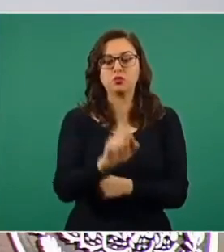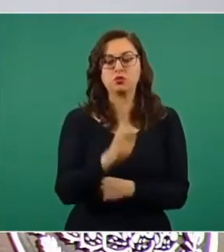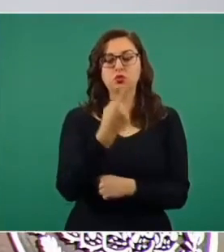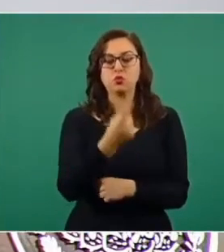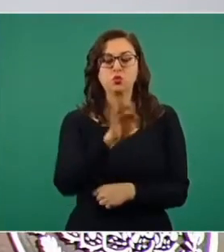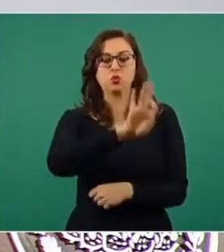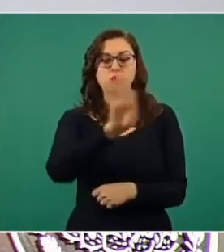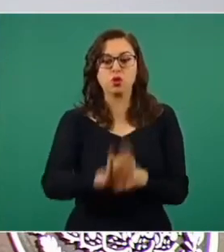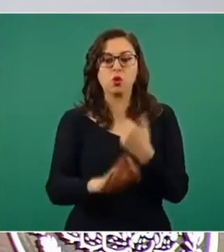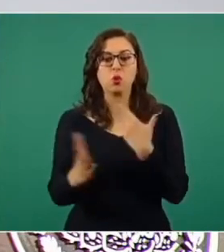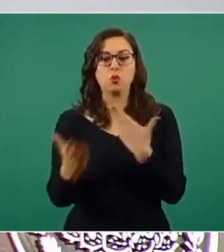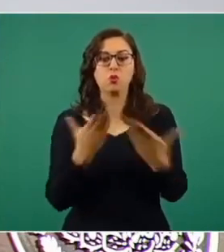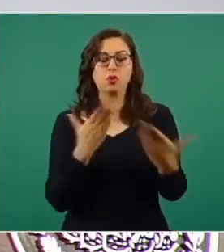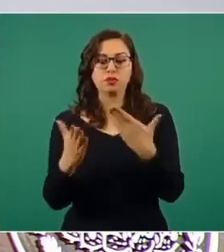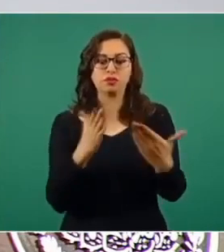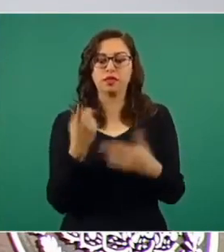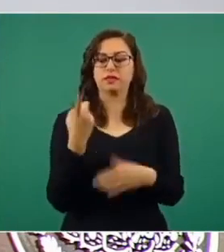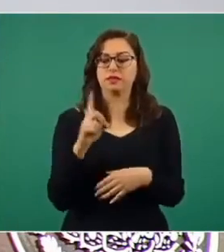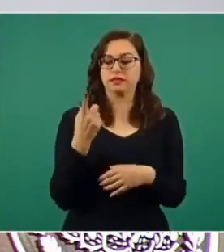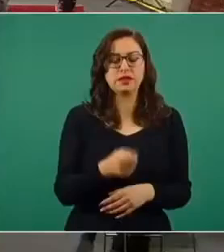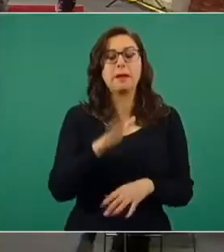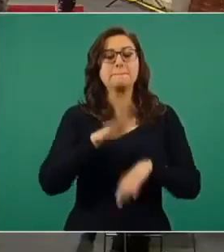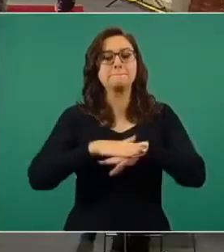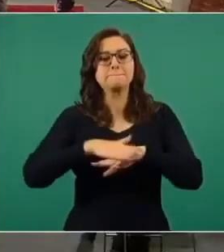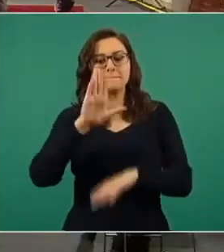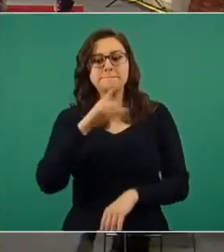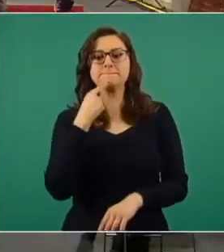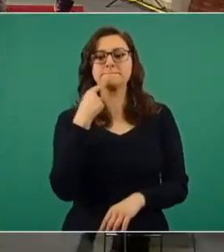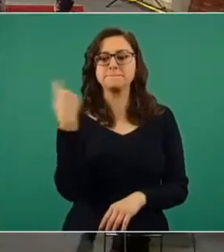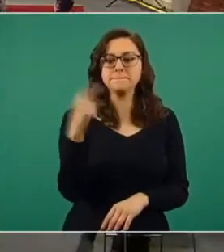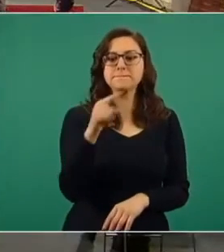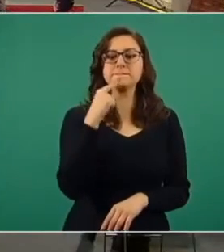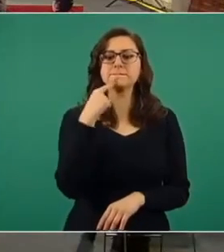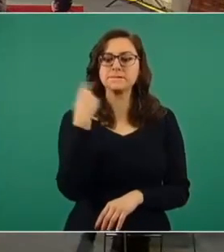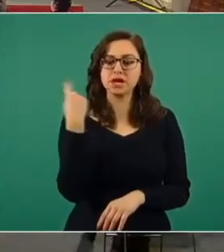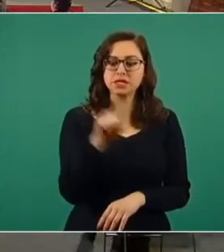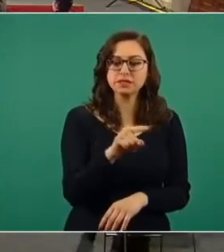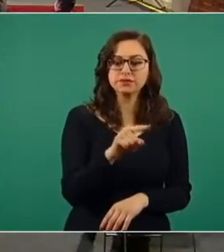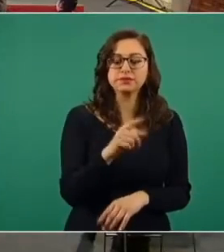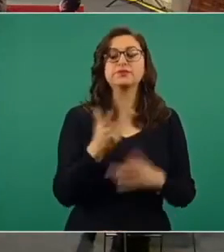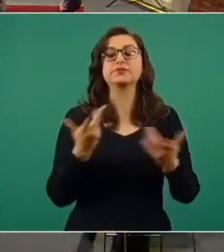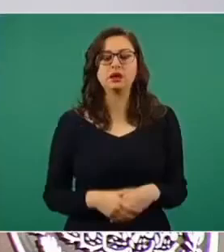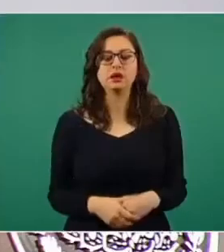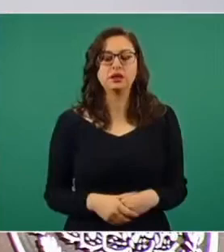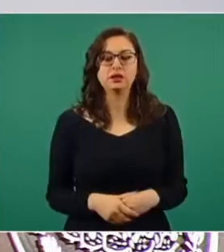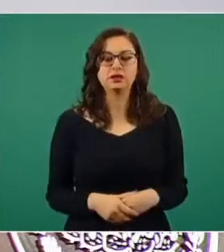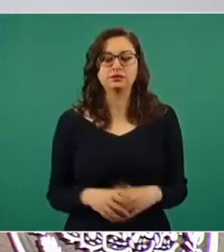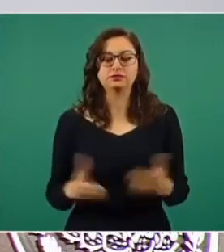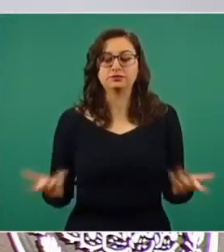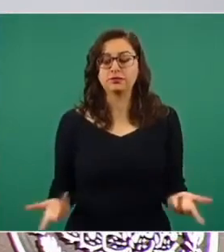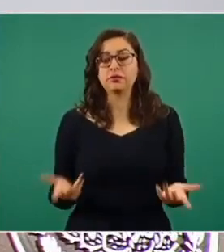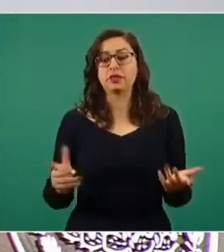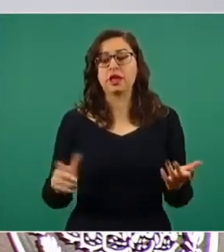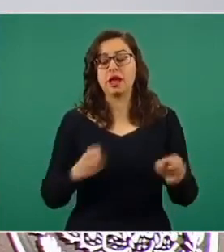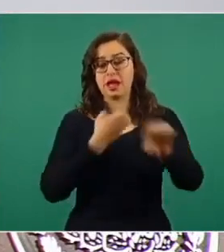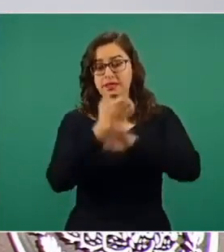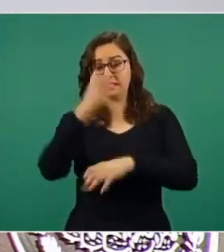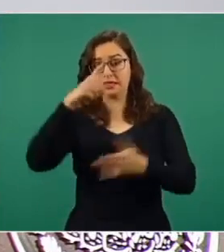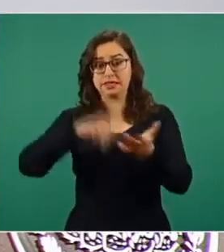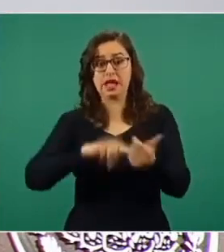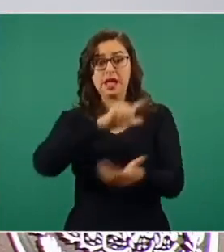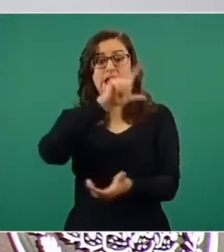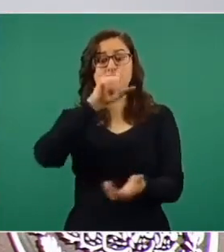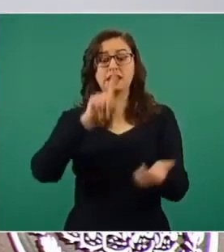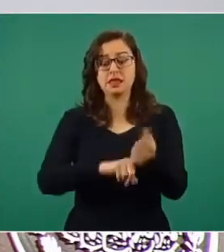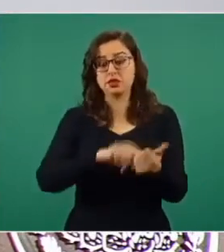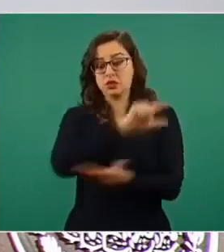en comparación con el mes de diciembre de 2020. En delitos del fuero común se registraron disminuciones importantes en la incidencia